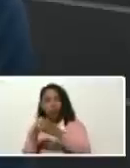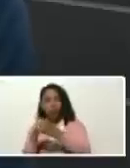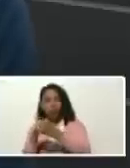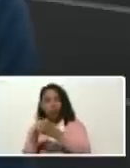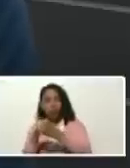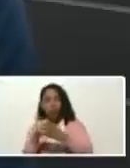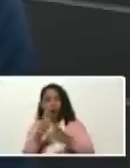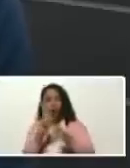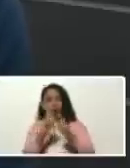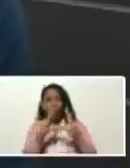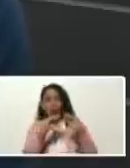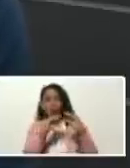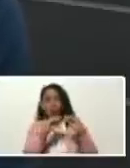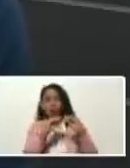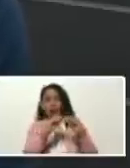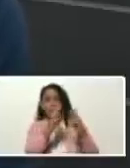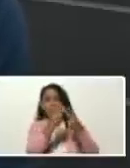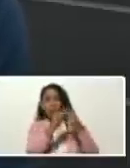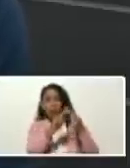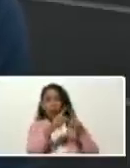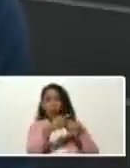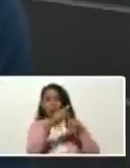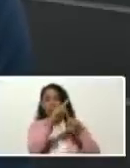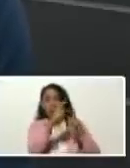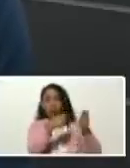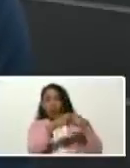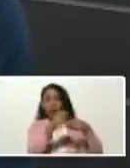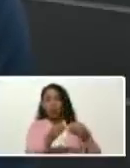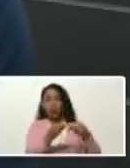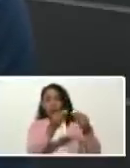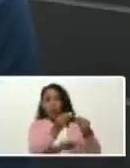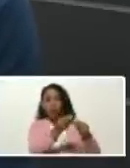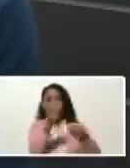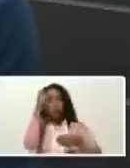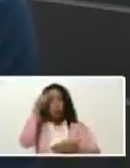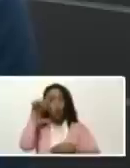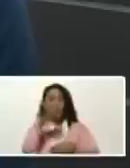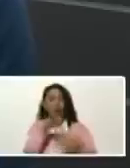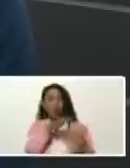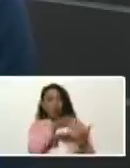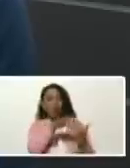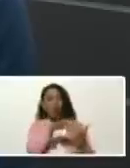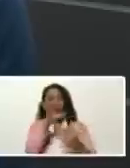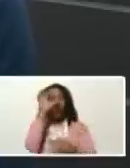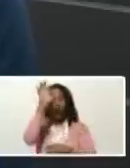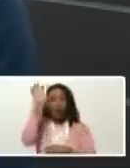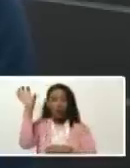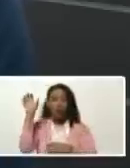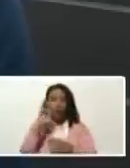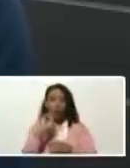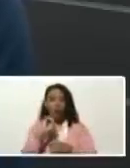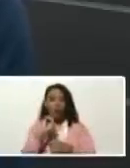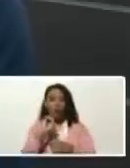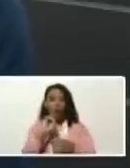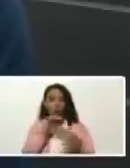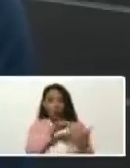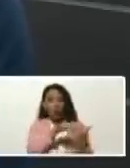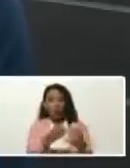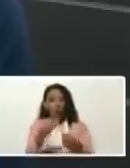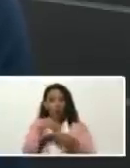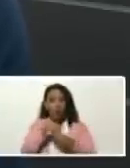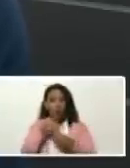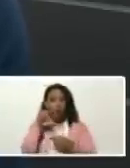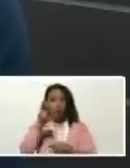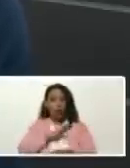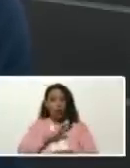en paz que otras negociaciones que se han dado entre pueblos que están en guerra entre países o en guerra internas de su país